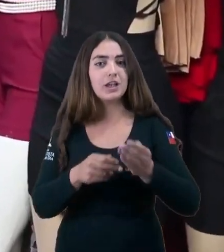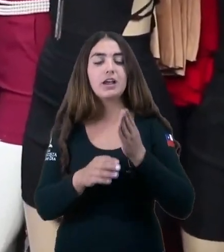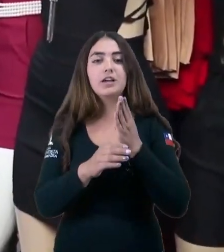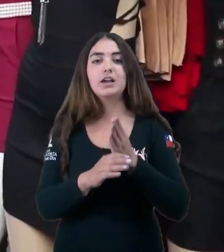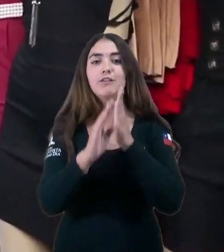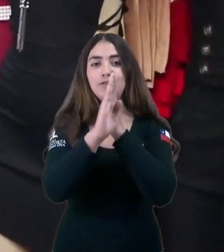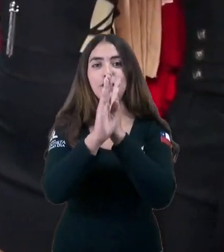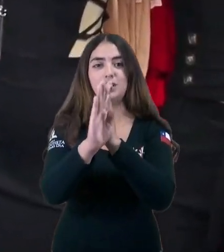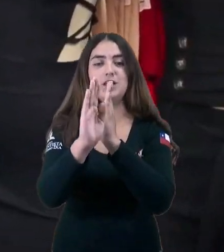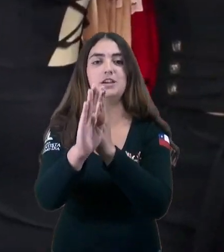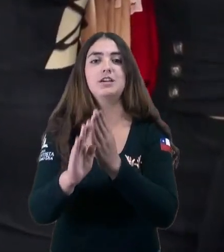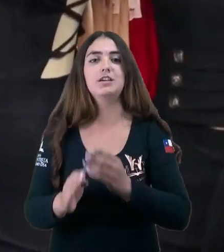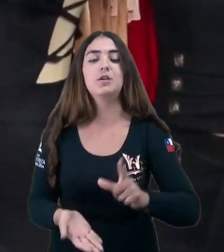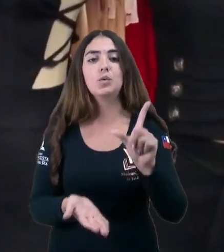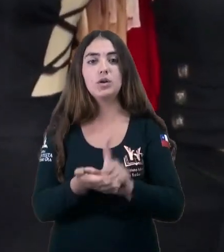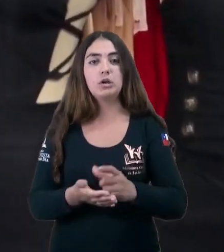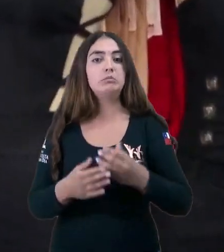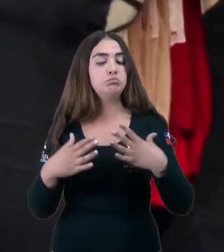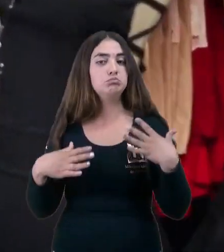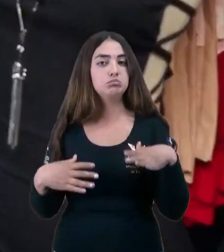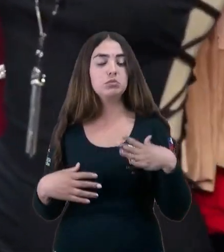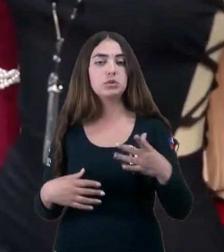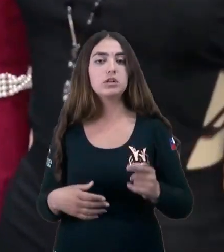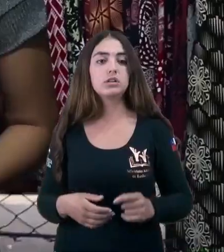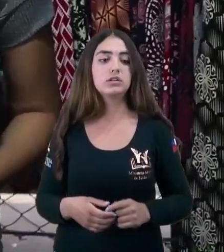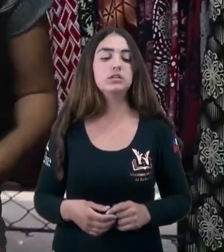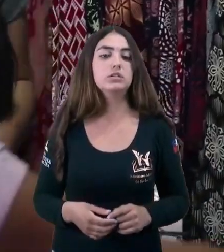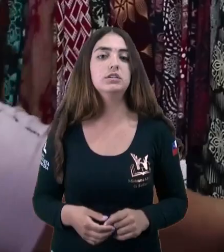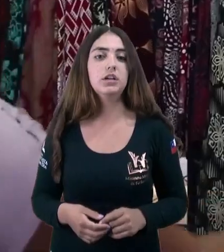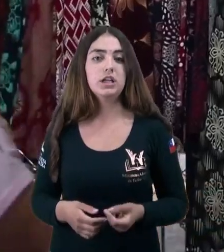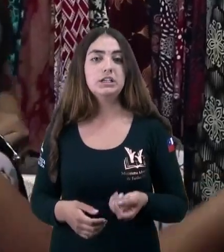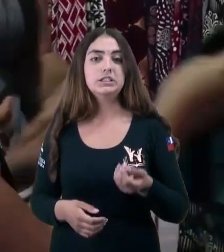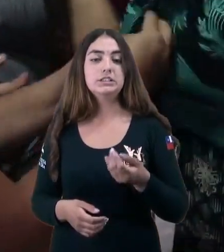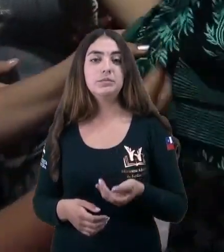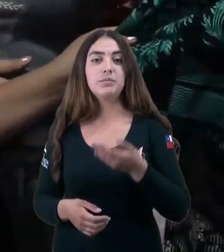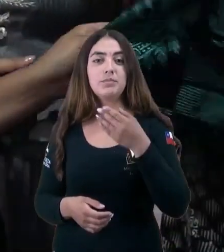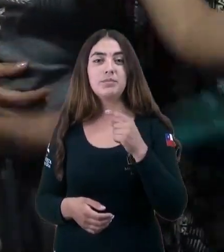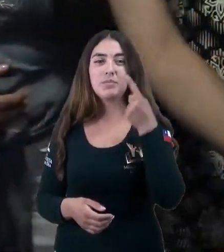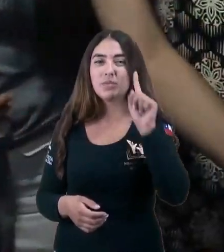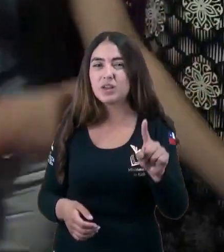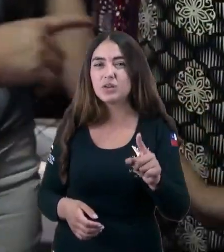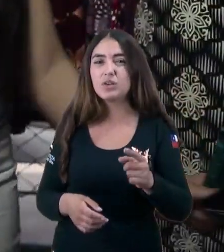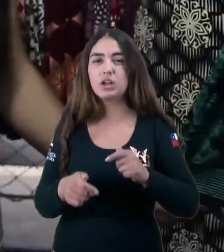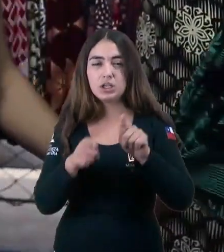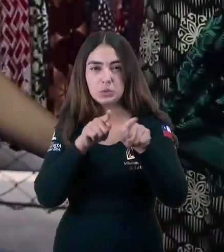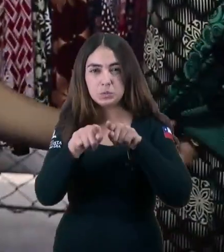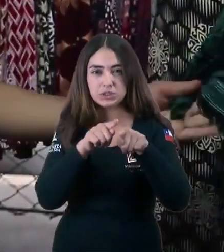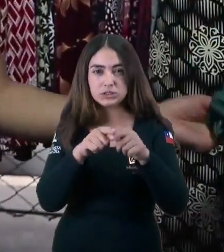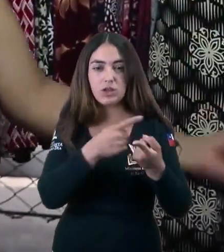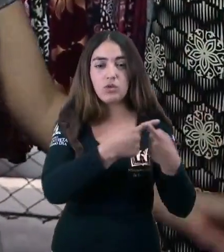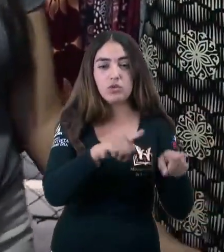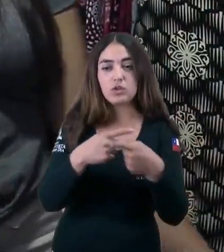en la gran feria que funciona en Goyania todos los domingos. A pesar de la competencia con centenas de otros